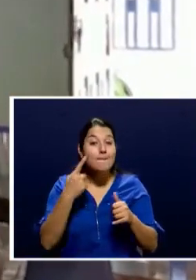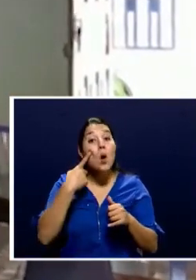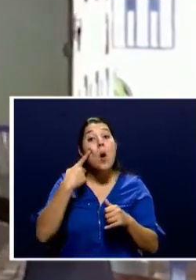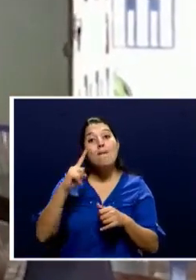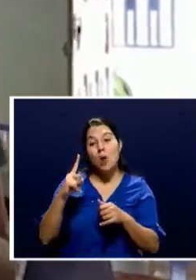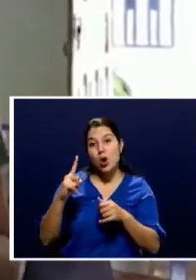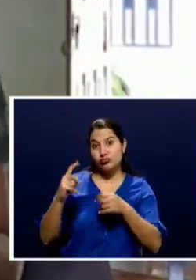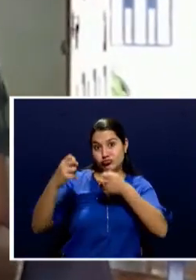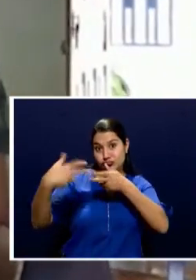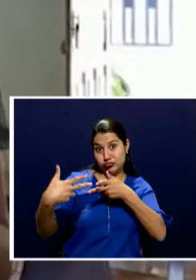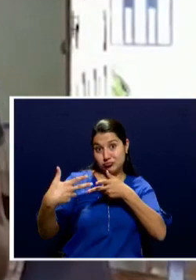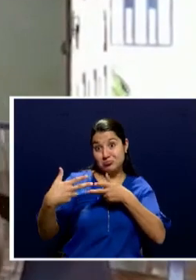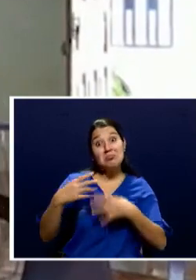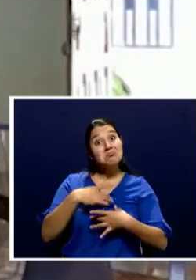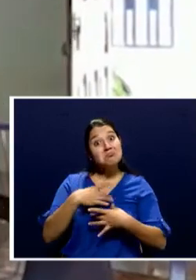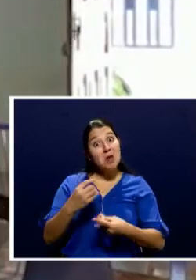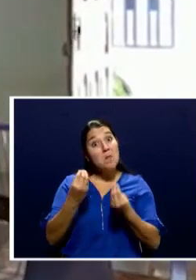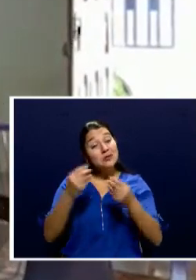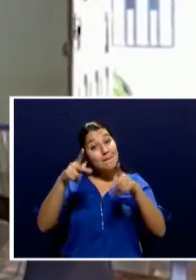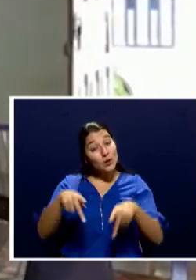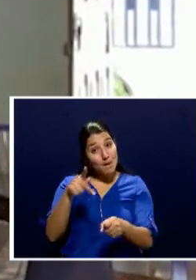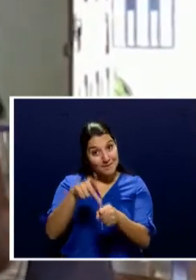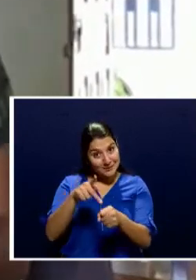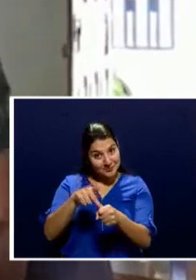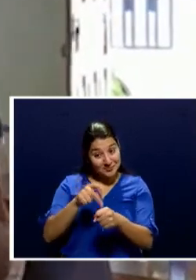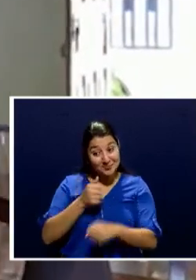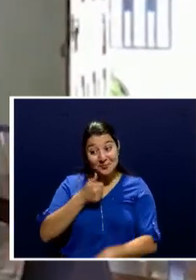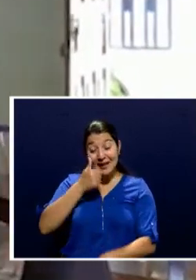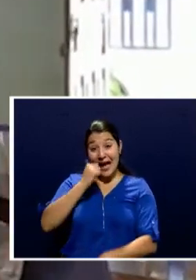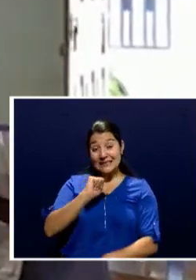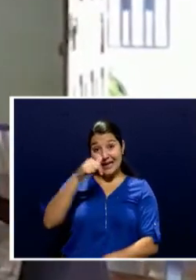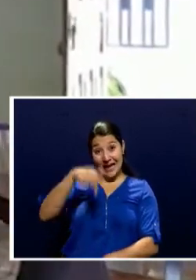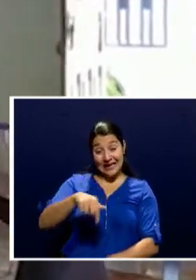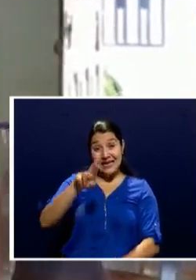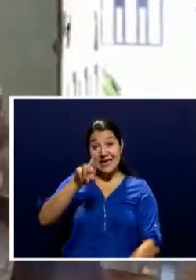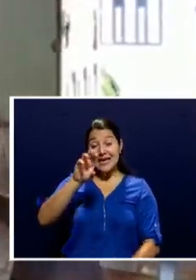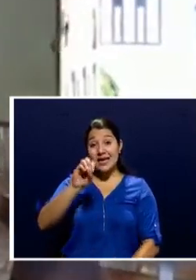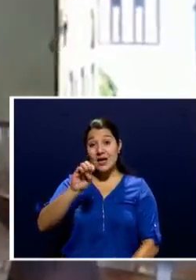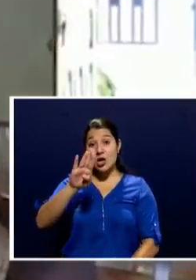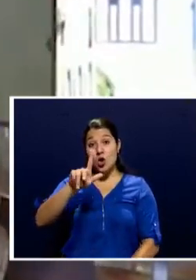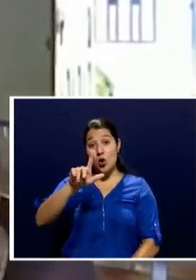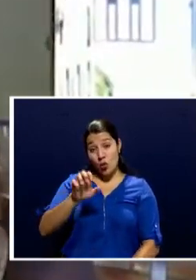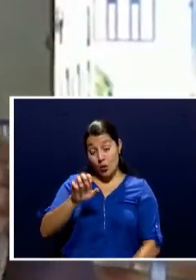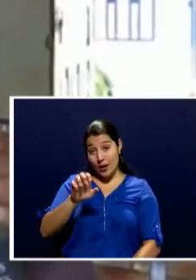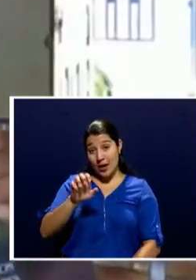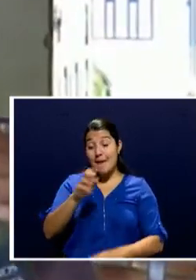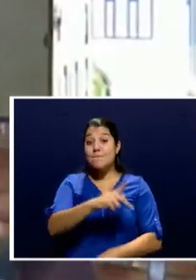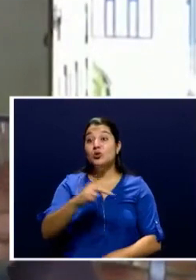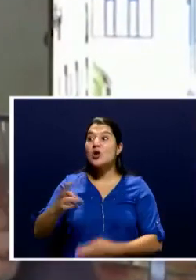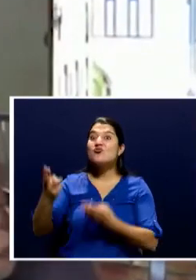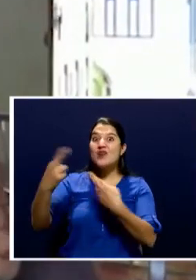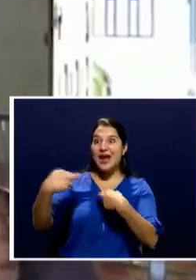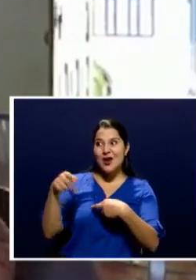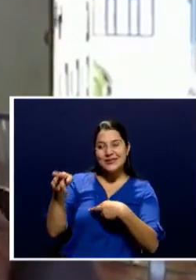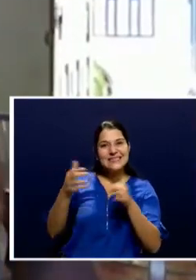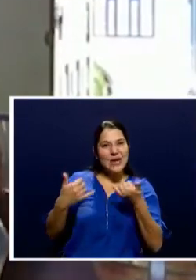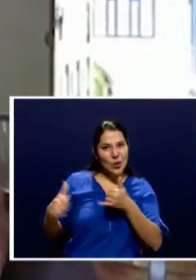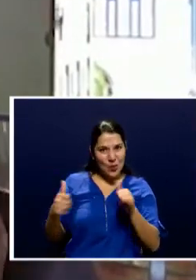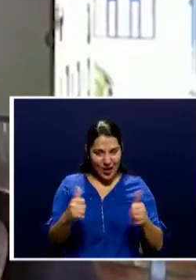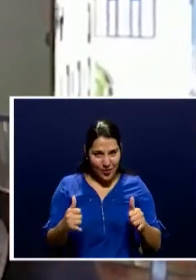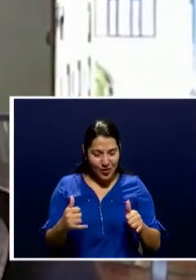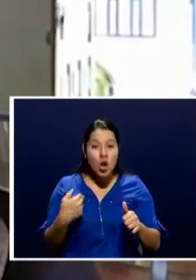muchas personas. Ayer un comercio acá en el Roble de Punta Arenas nos regaló este petrodólar. Hicimos una transmisión